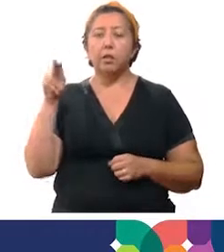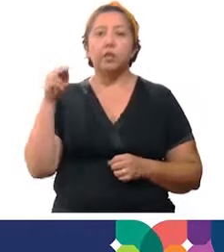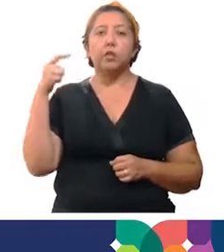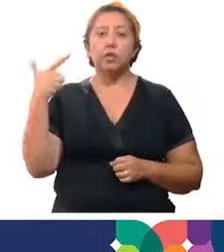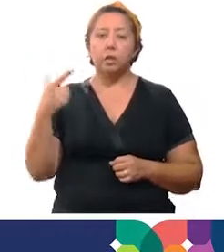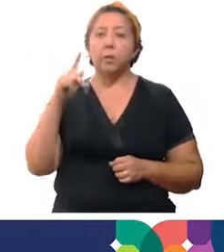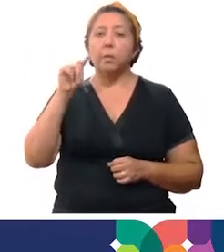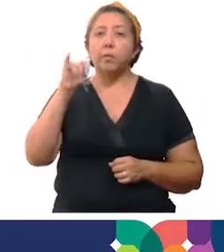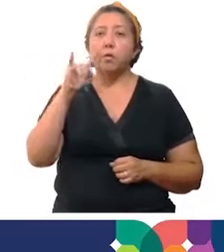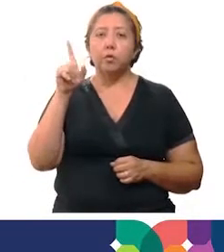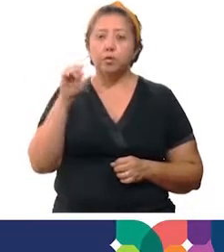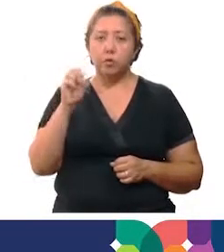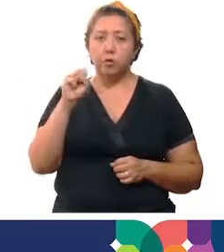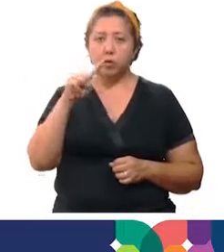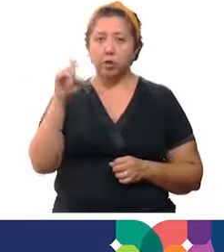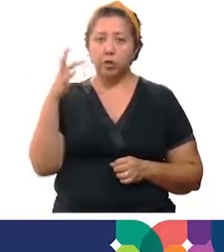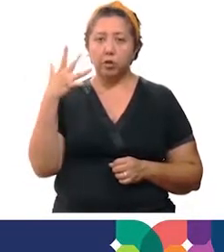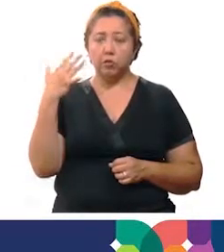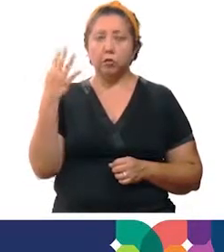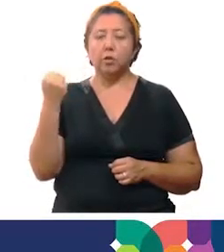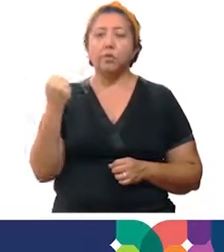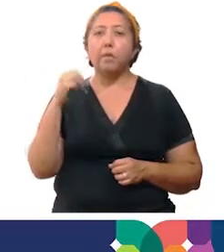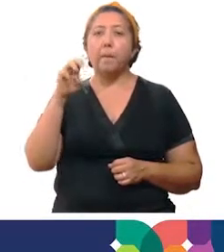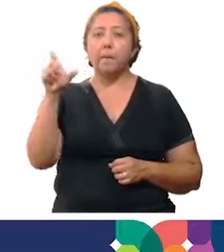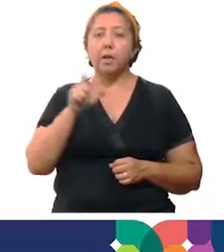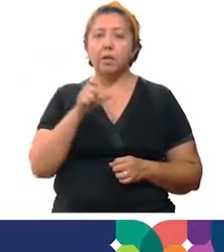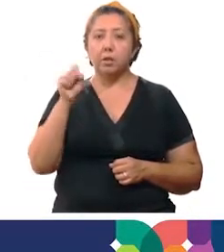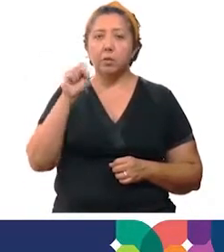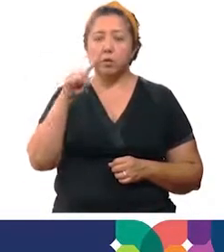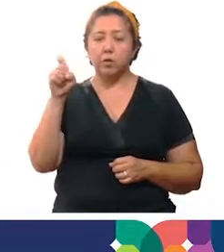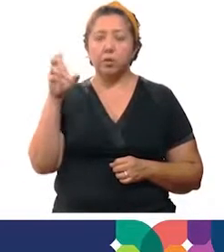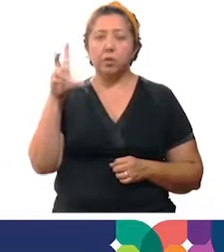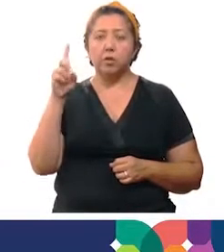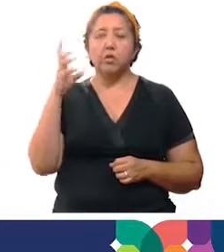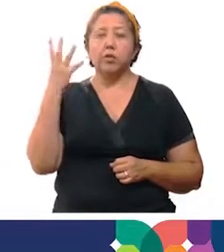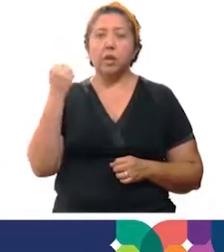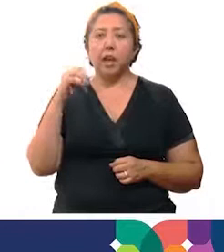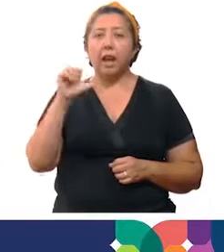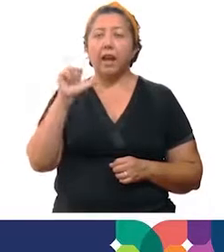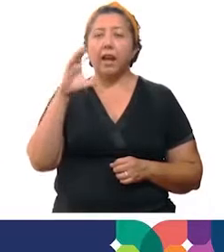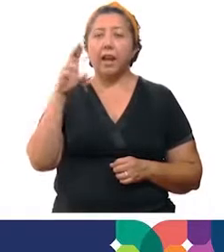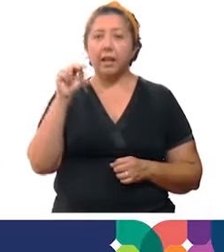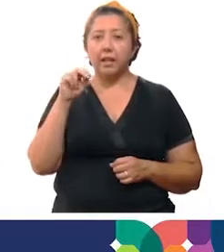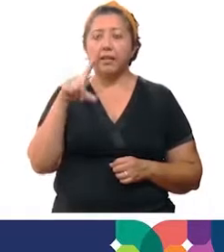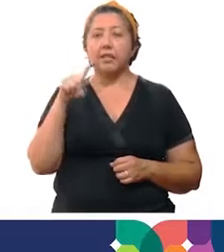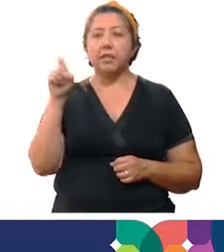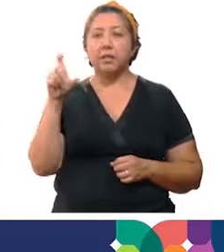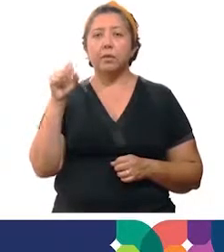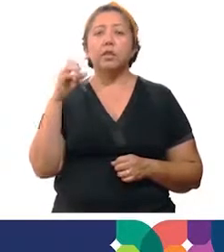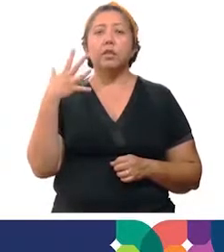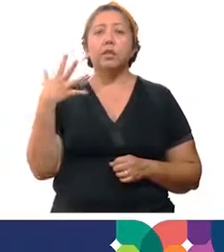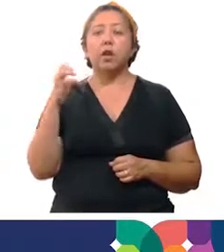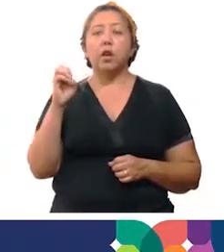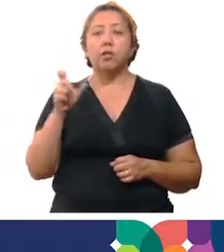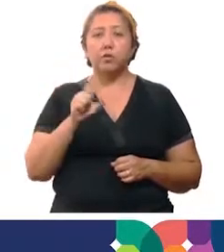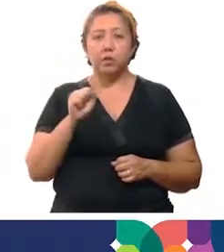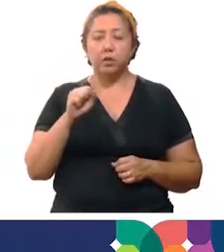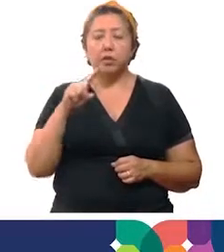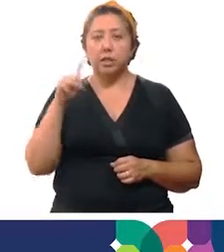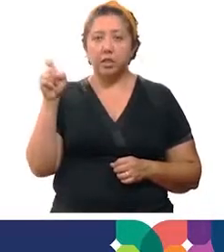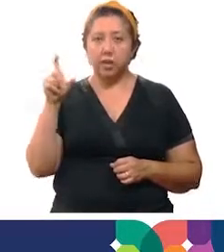187, Buxots 159, Maxcanú 139, Acanqué 125,